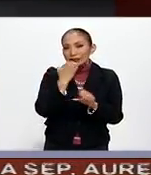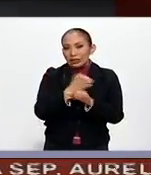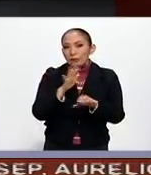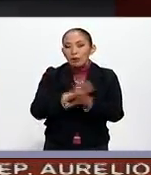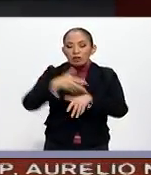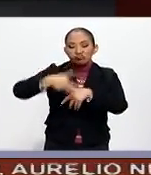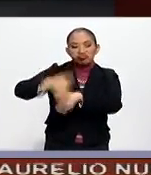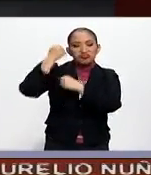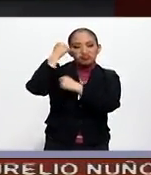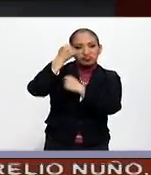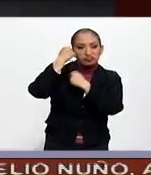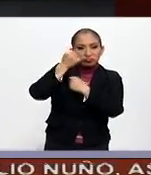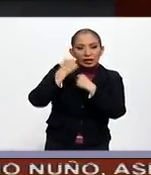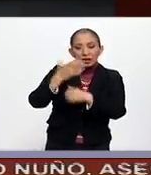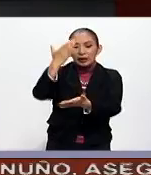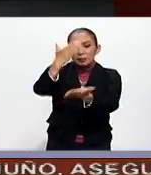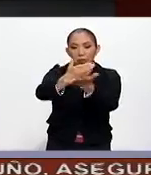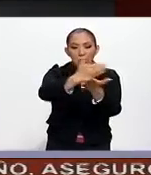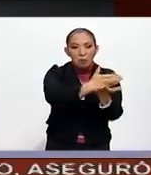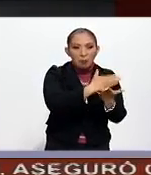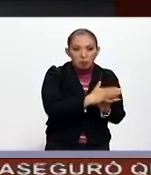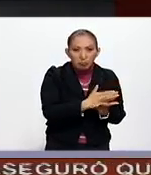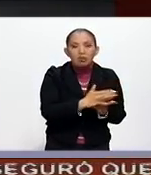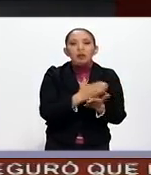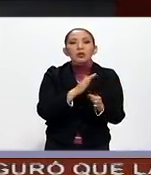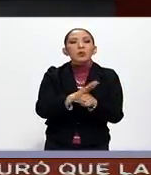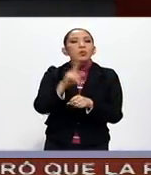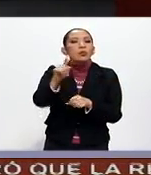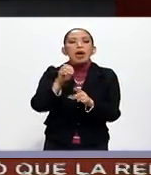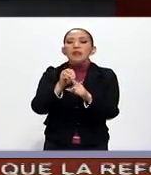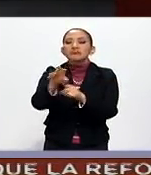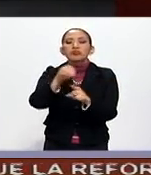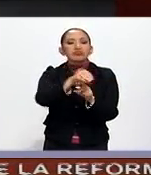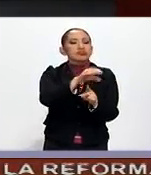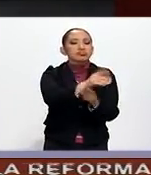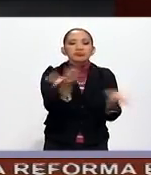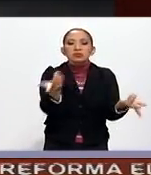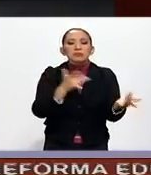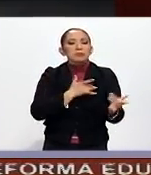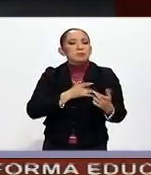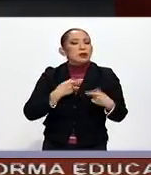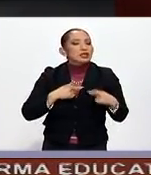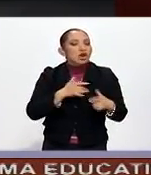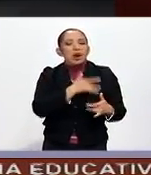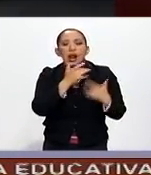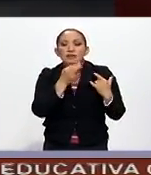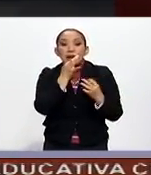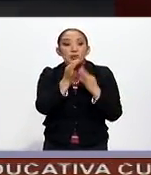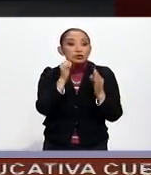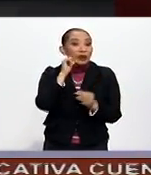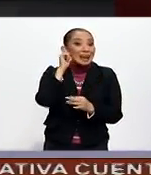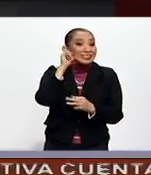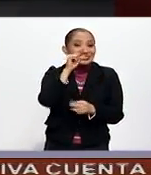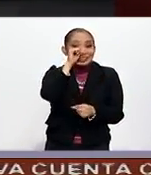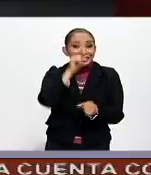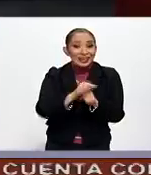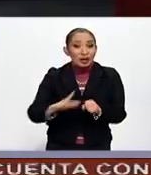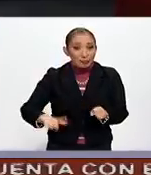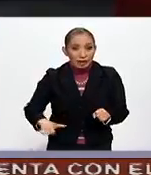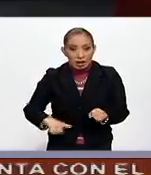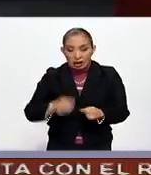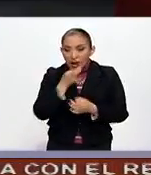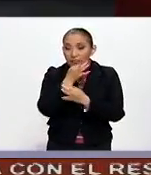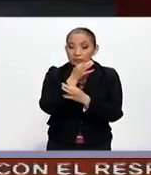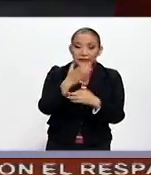las manifestaciones y los bloqueos. ¿Cuáles son las repercusiones, las reacciones ante el anuncio de ayer del secretario de